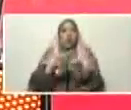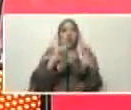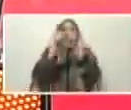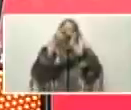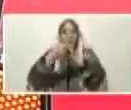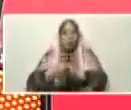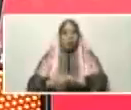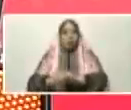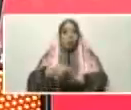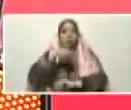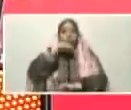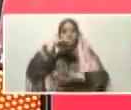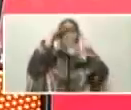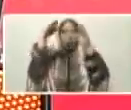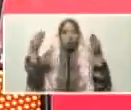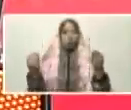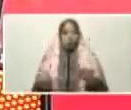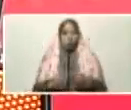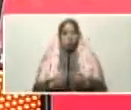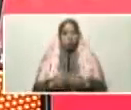del mundo